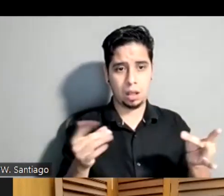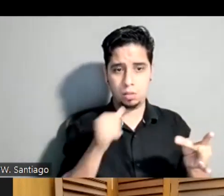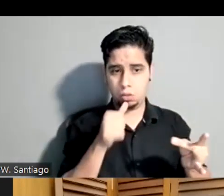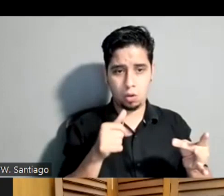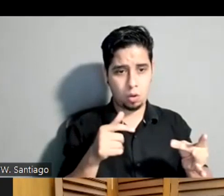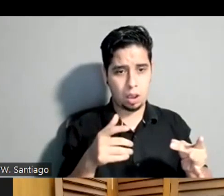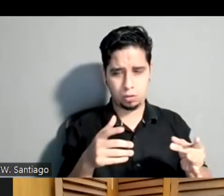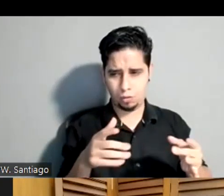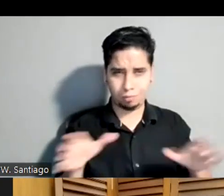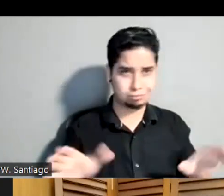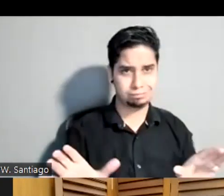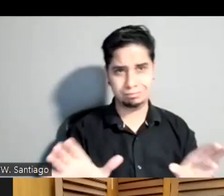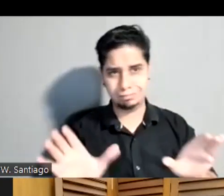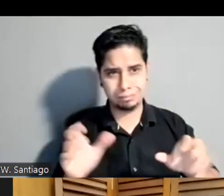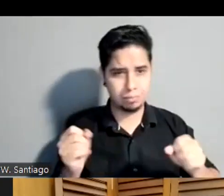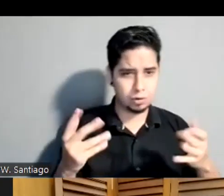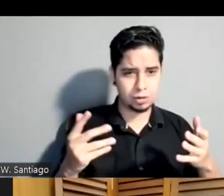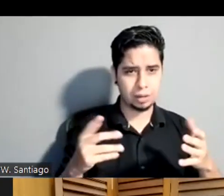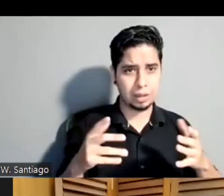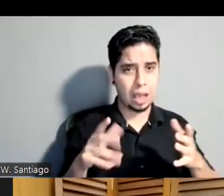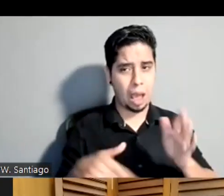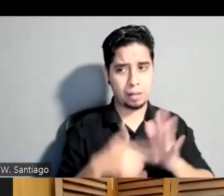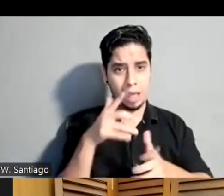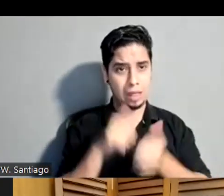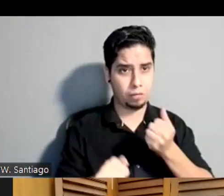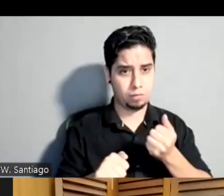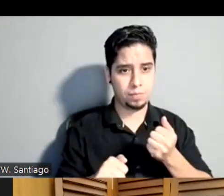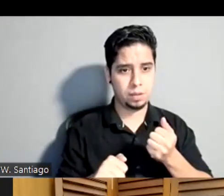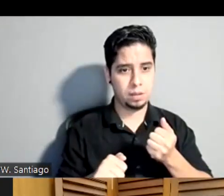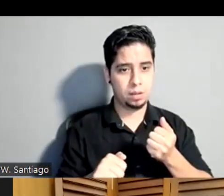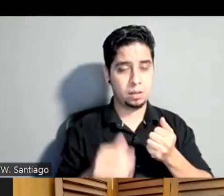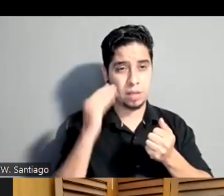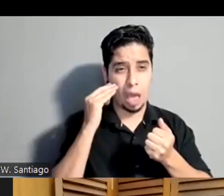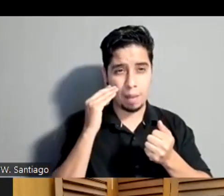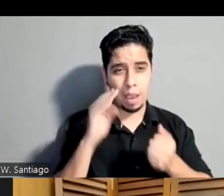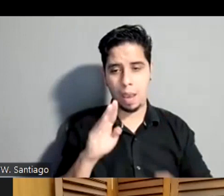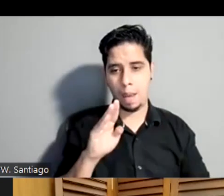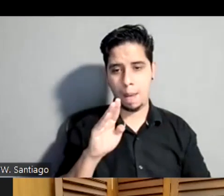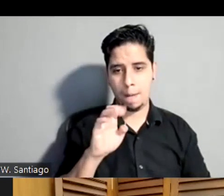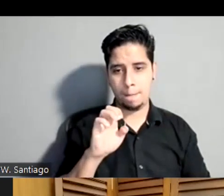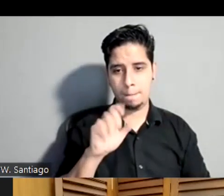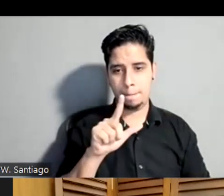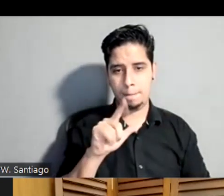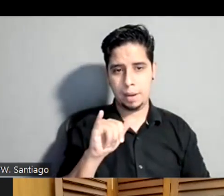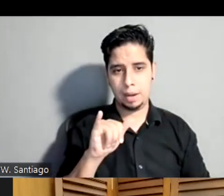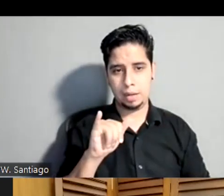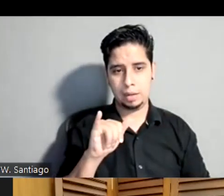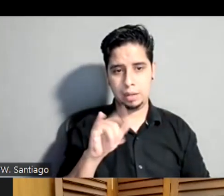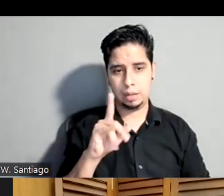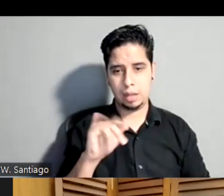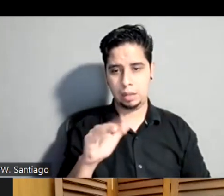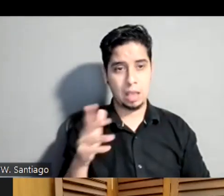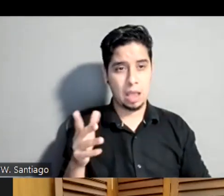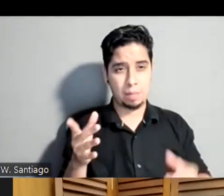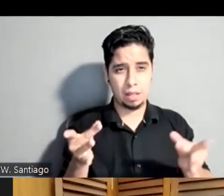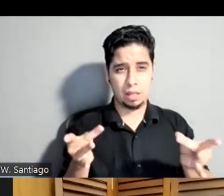muy activa y bien, a veces hasta rough. Y entonces el belly dancing es bien femenino y bien delicado. Esta cosa,